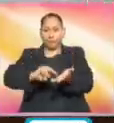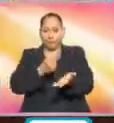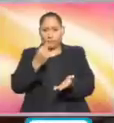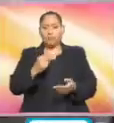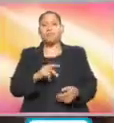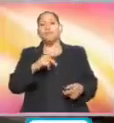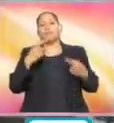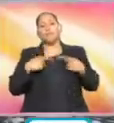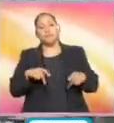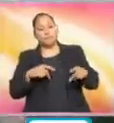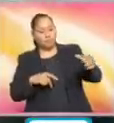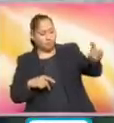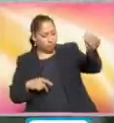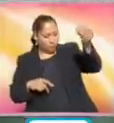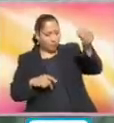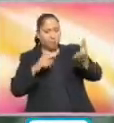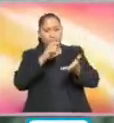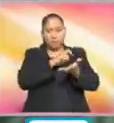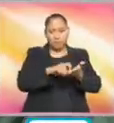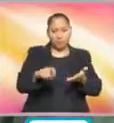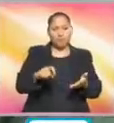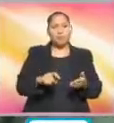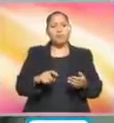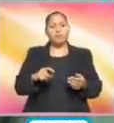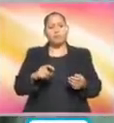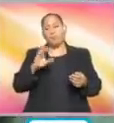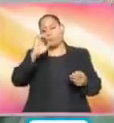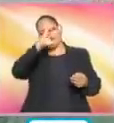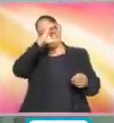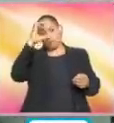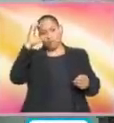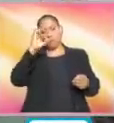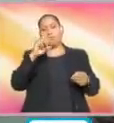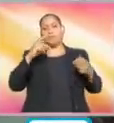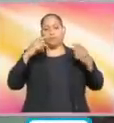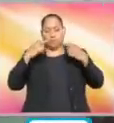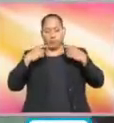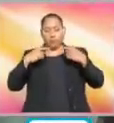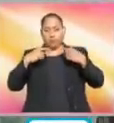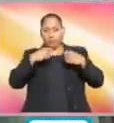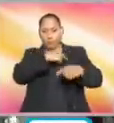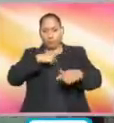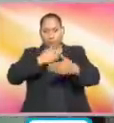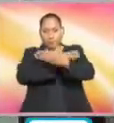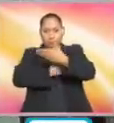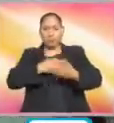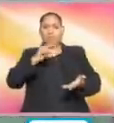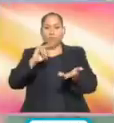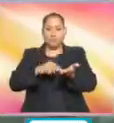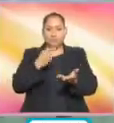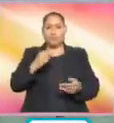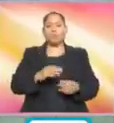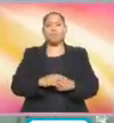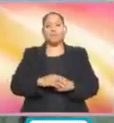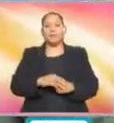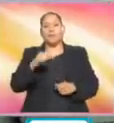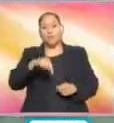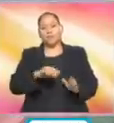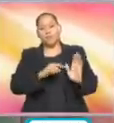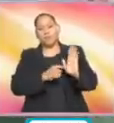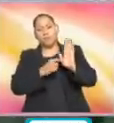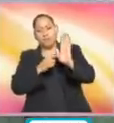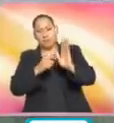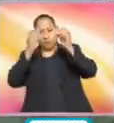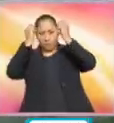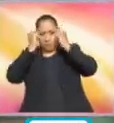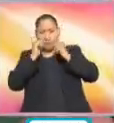ya el público viene y se lleva un producto, una máscara, una foto, qué sé yo, una playera autografiada por ellos. Y aquí pueden diseñar máscaras que venga,